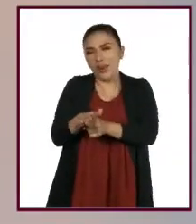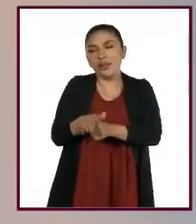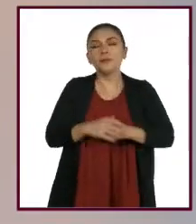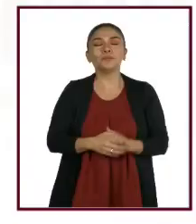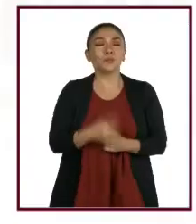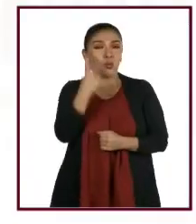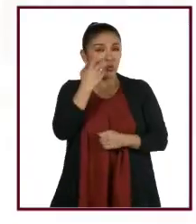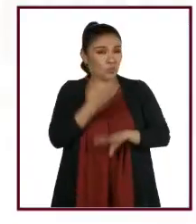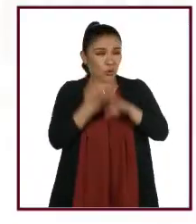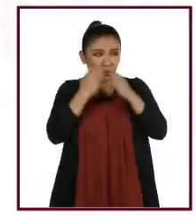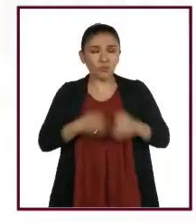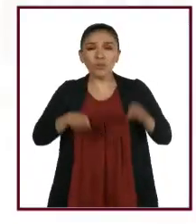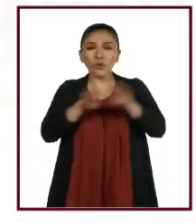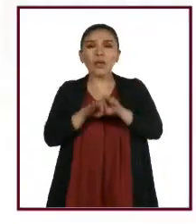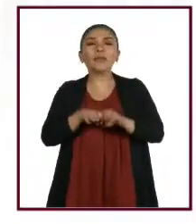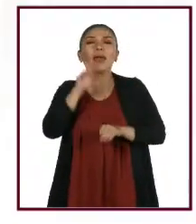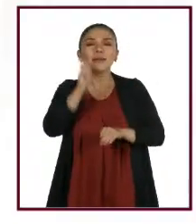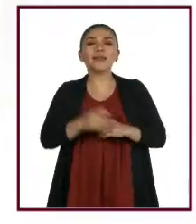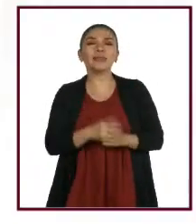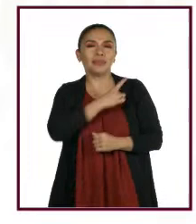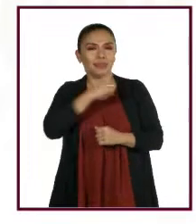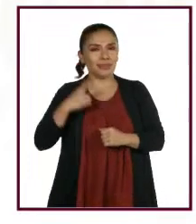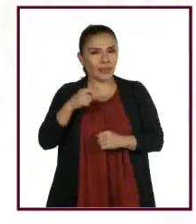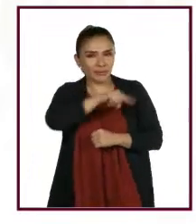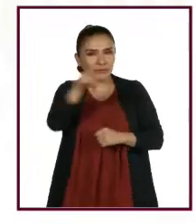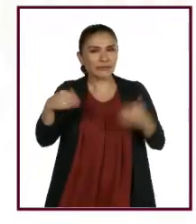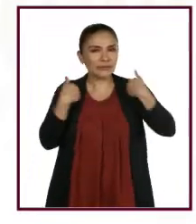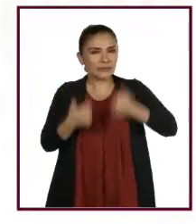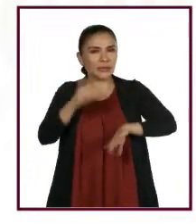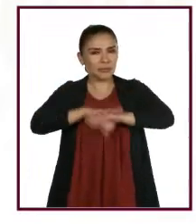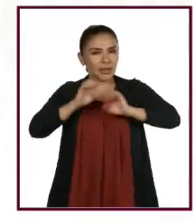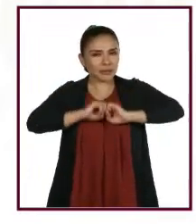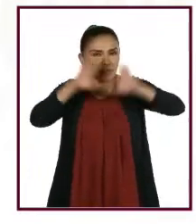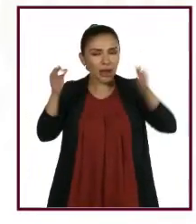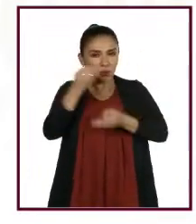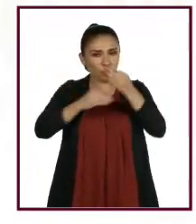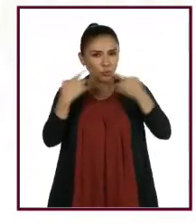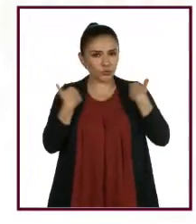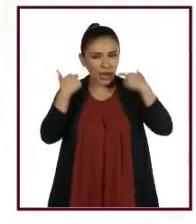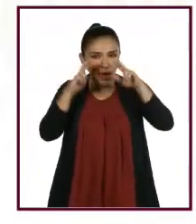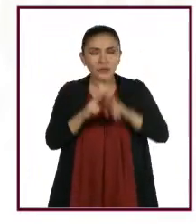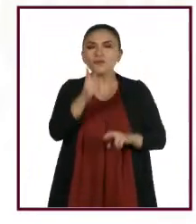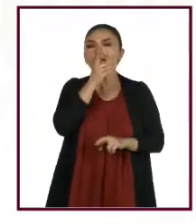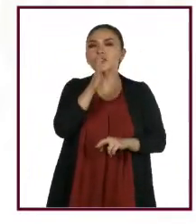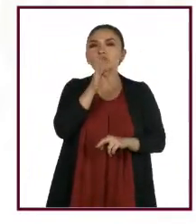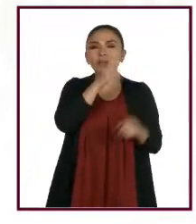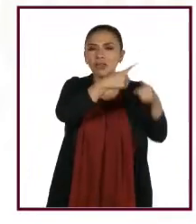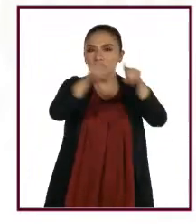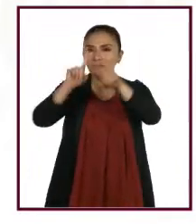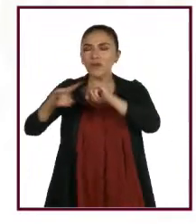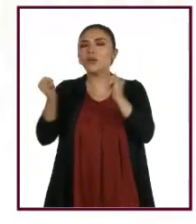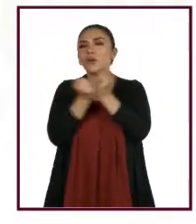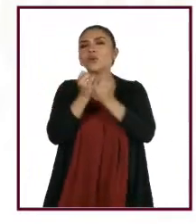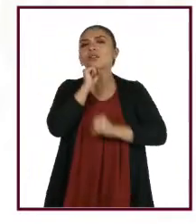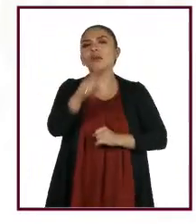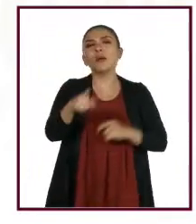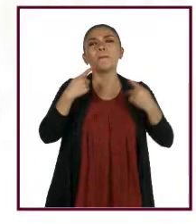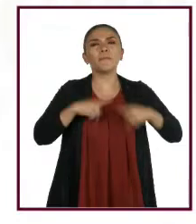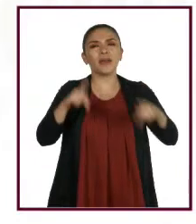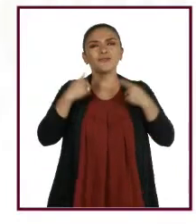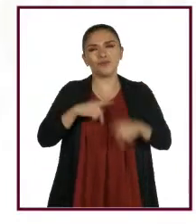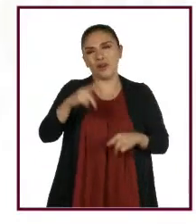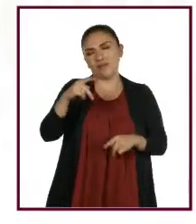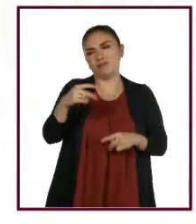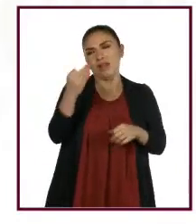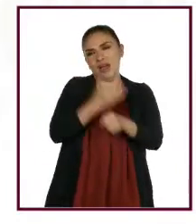Hay algo bien importante que creo que debe de quedar muy claro a todos los docentes, a todos los padres de familia y a todos los usuarios